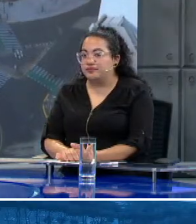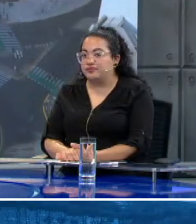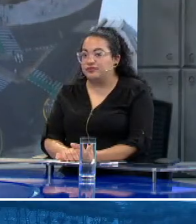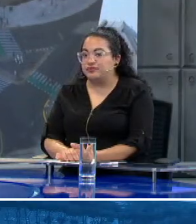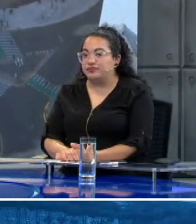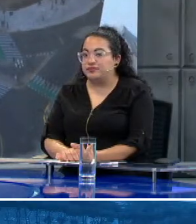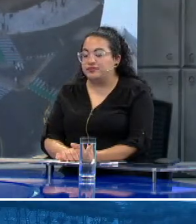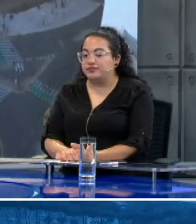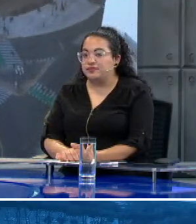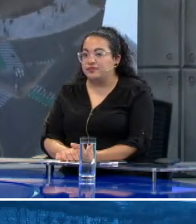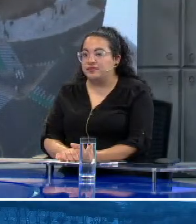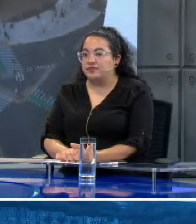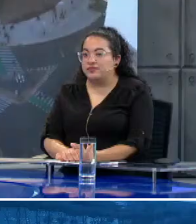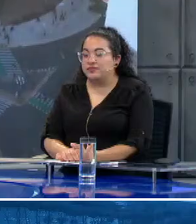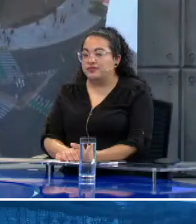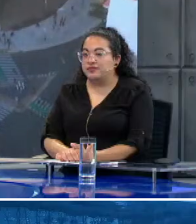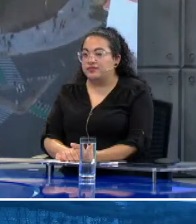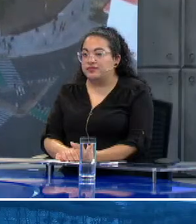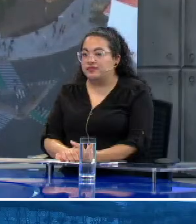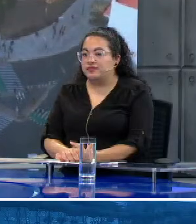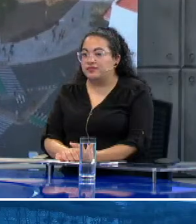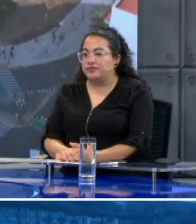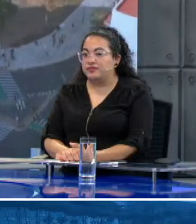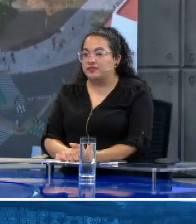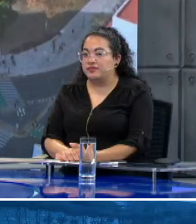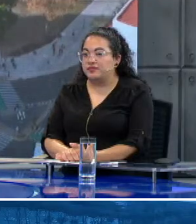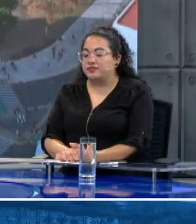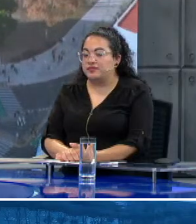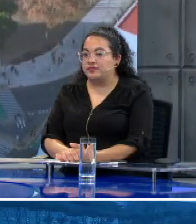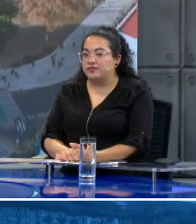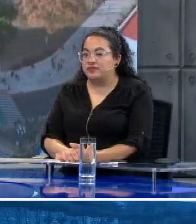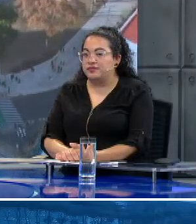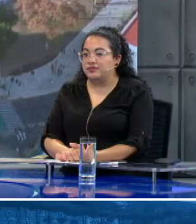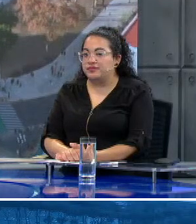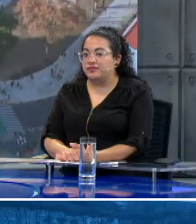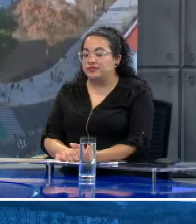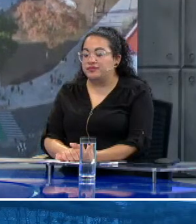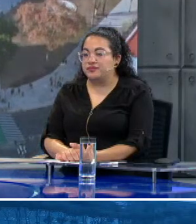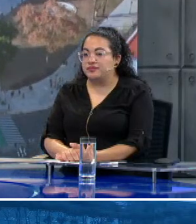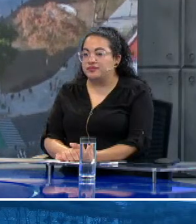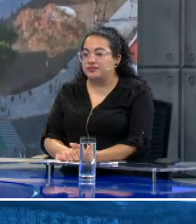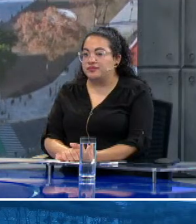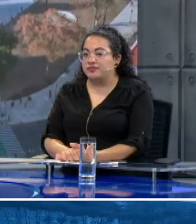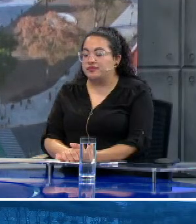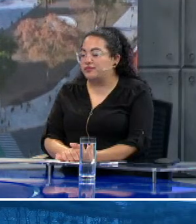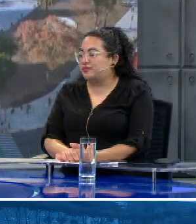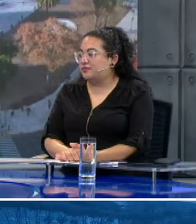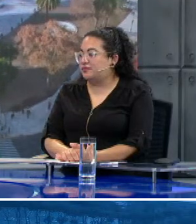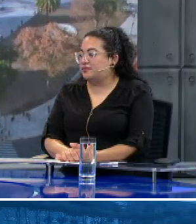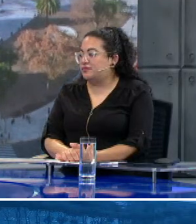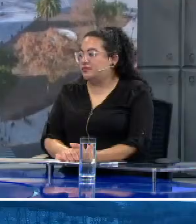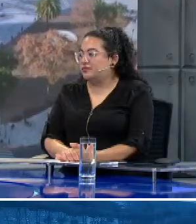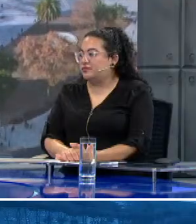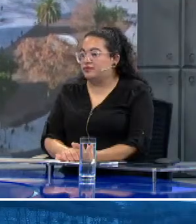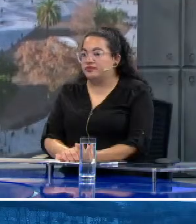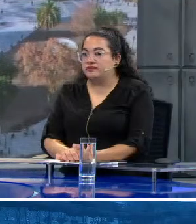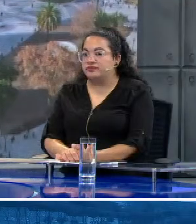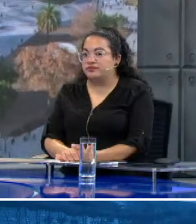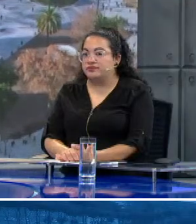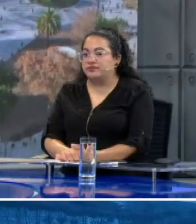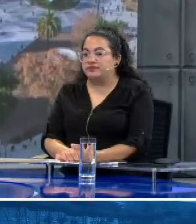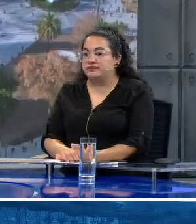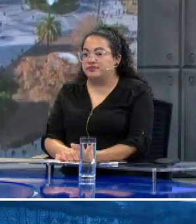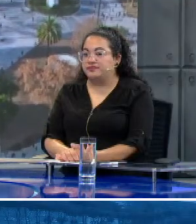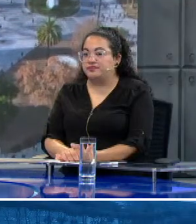muchas personas también con bueno, la necesidad de despedirse físicamente, en vivo e en directo, ahí en